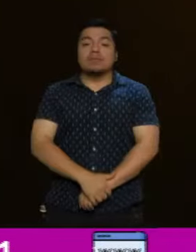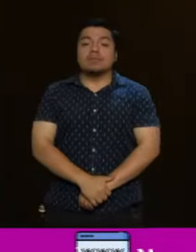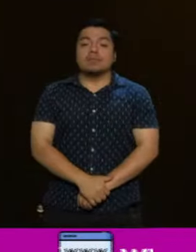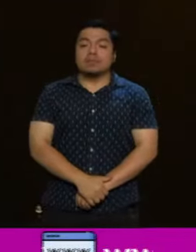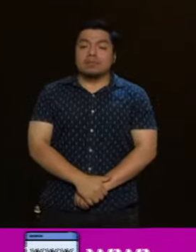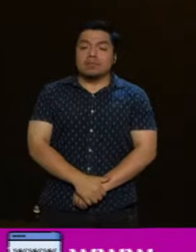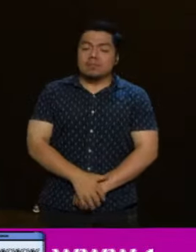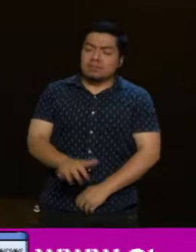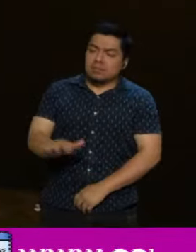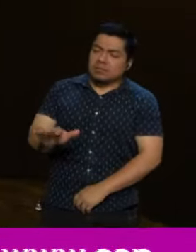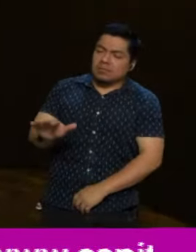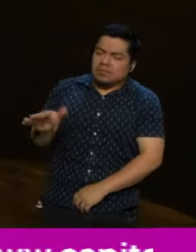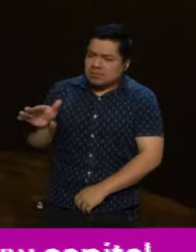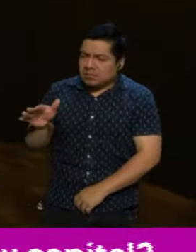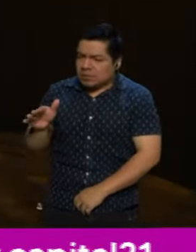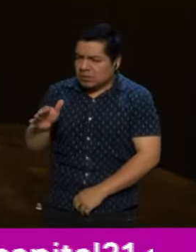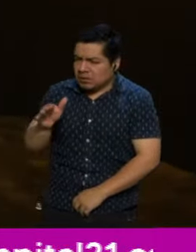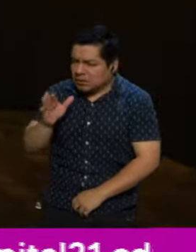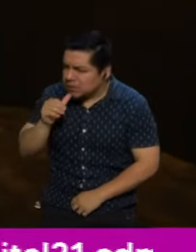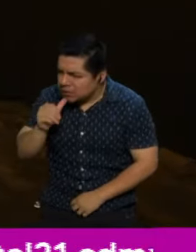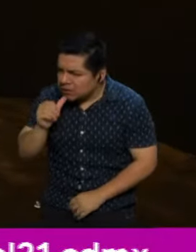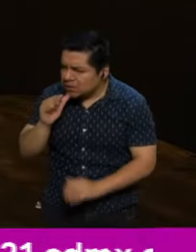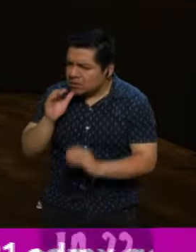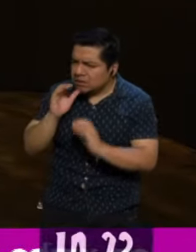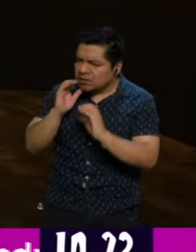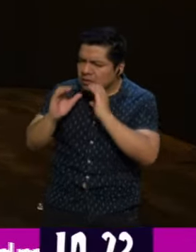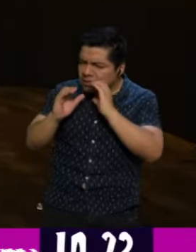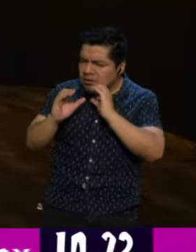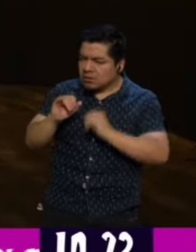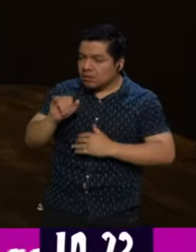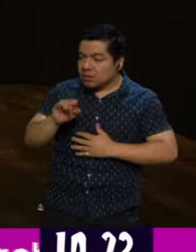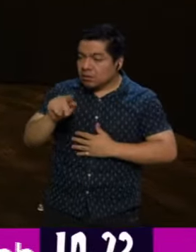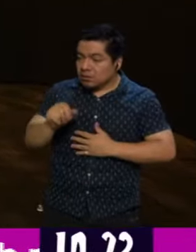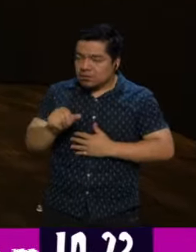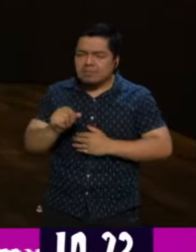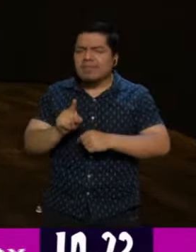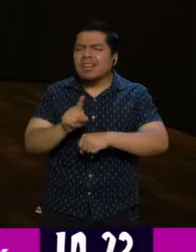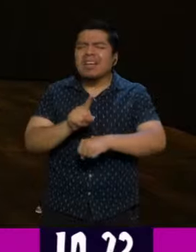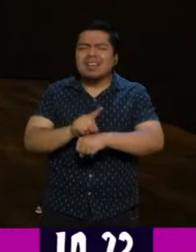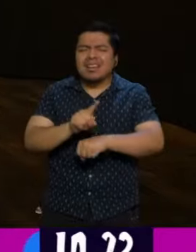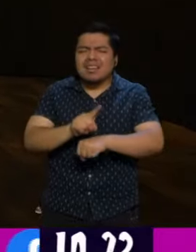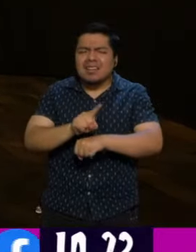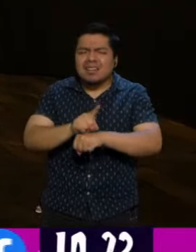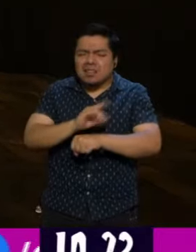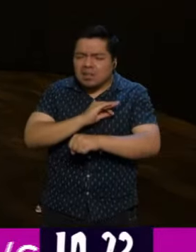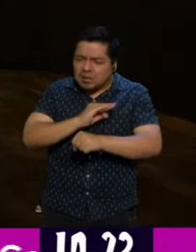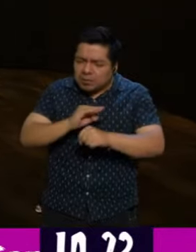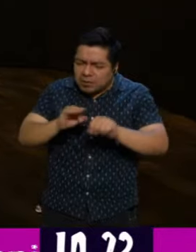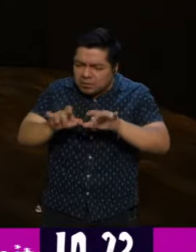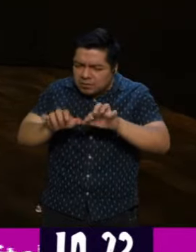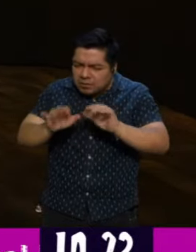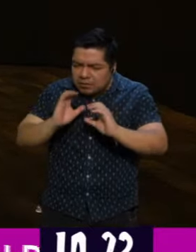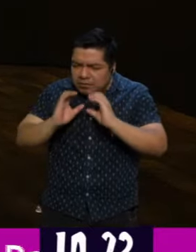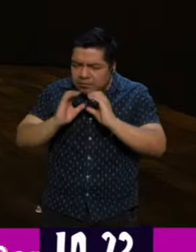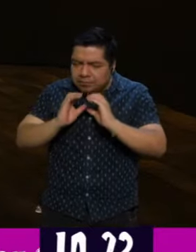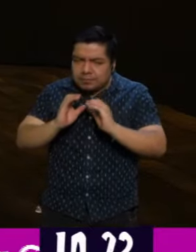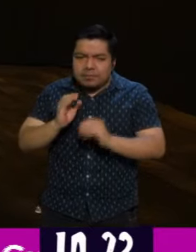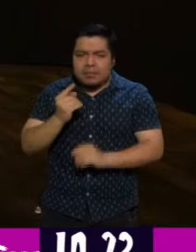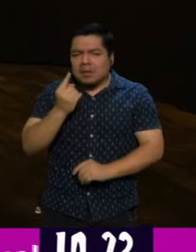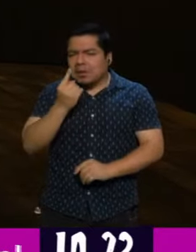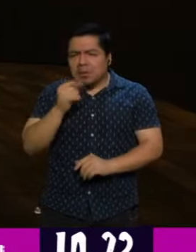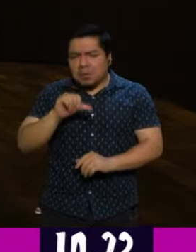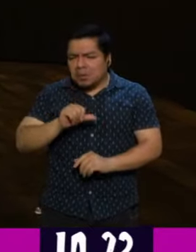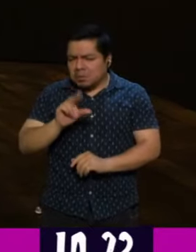Entonces, ya no me voy a poder comunicar con Jacinta. Ah, casi todos los días has podido chatear con ella. Hoy no va a ser